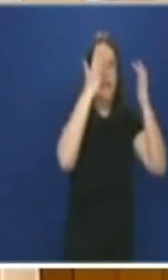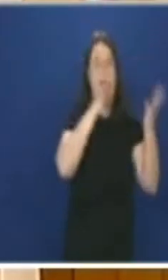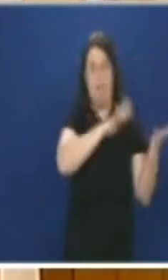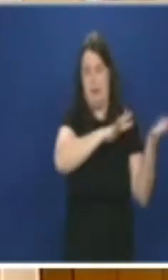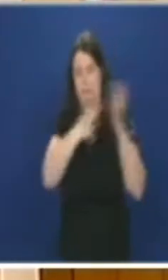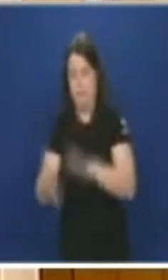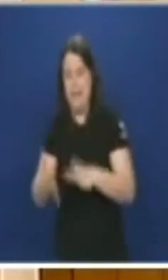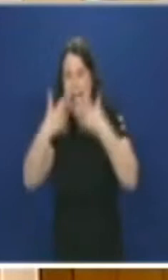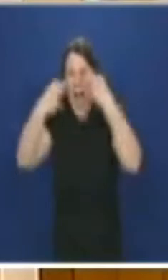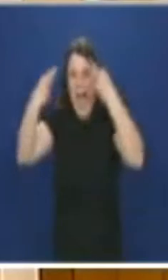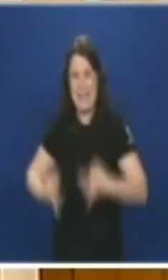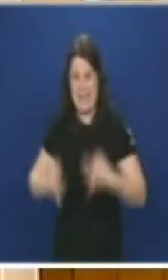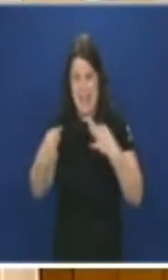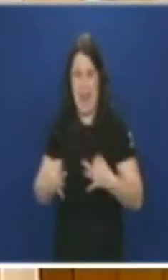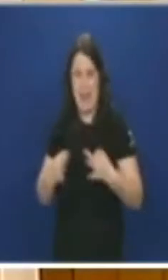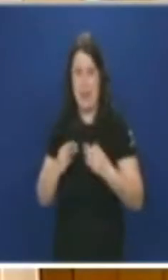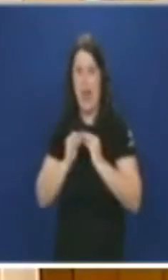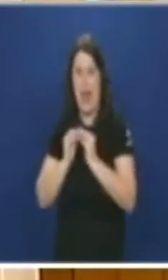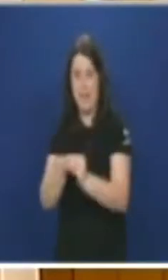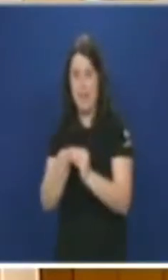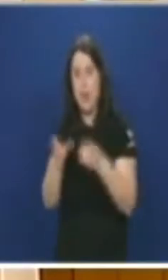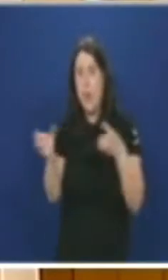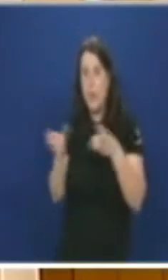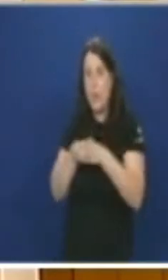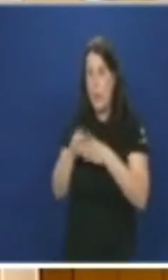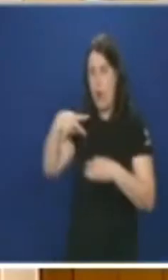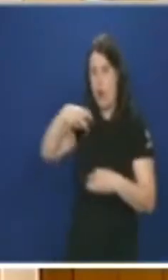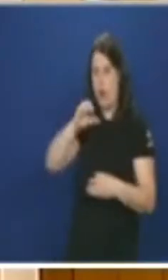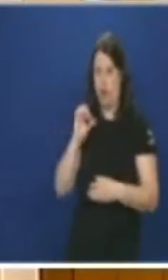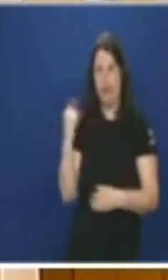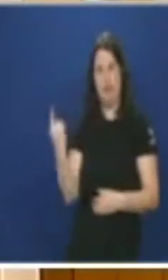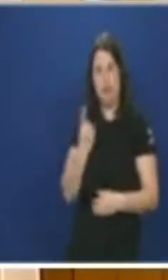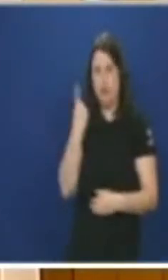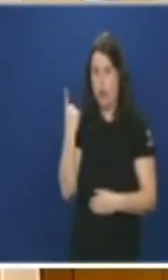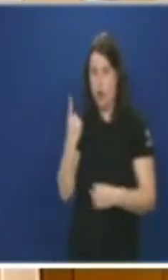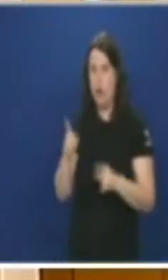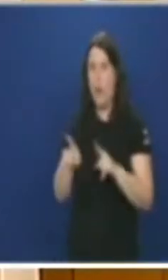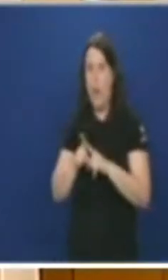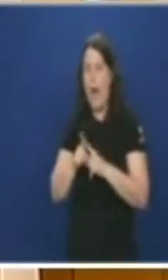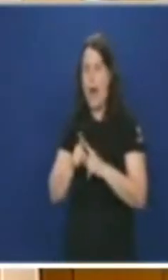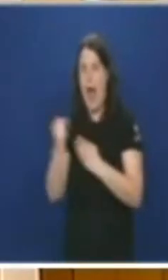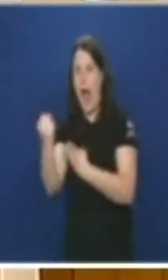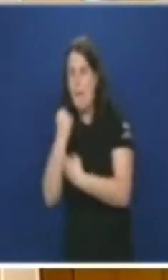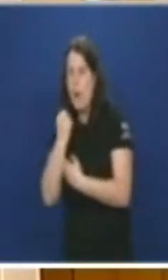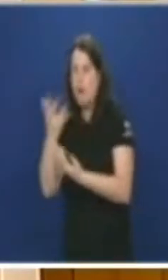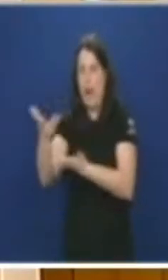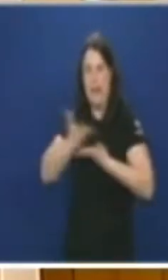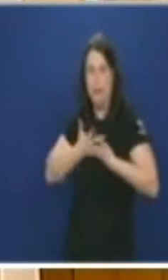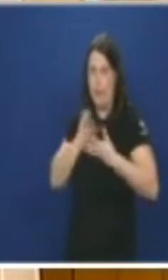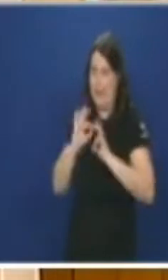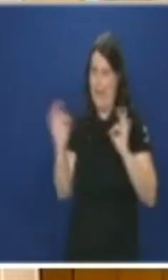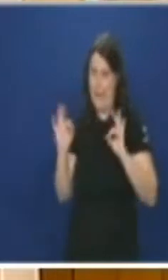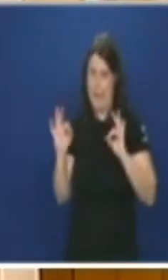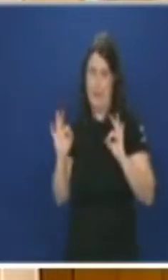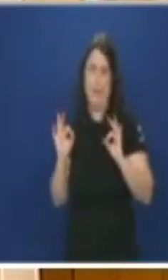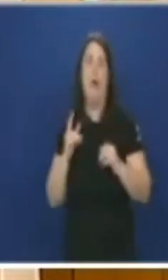realizar. E fana eles solos. Non teñen axuda. Os grandes poderes, a